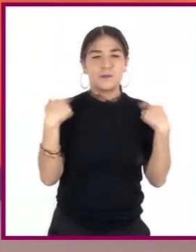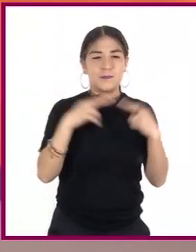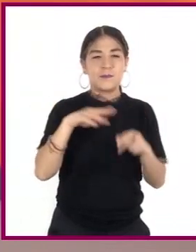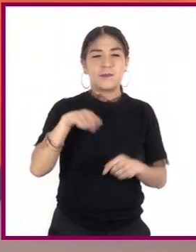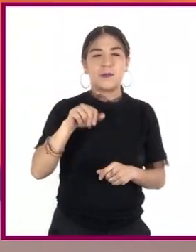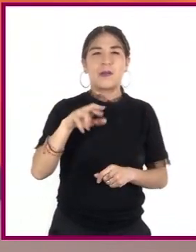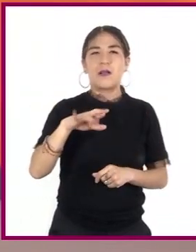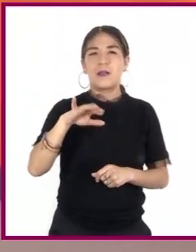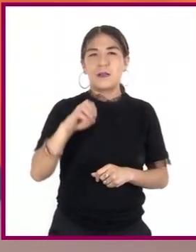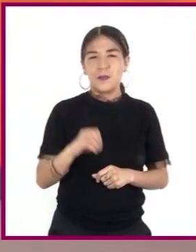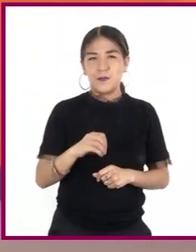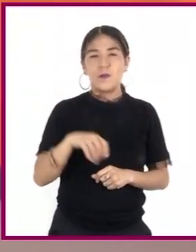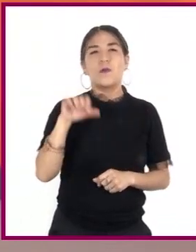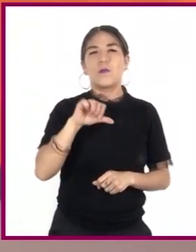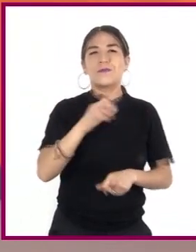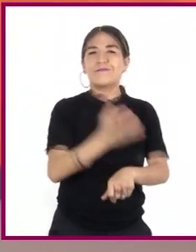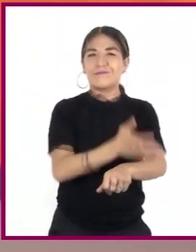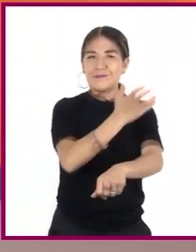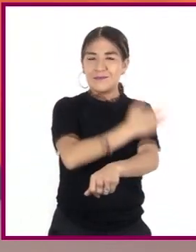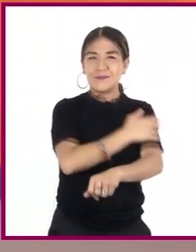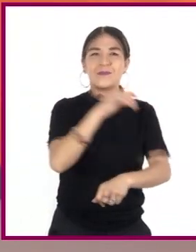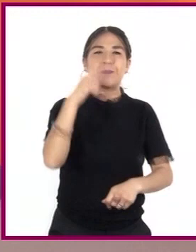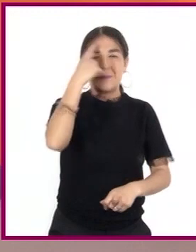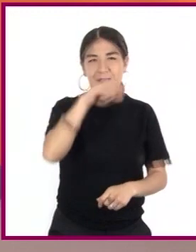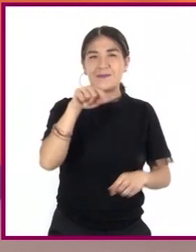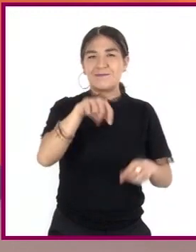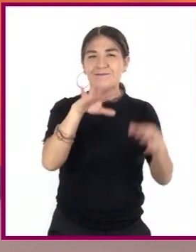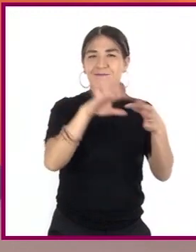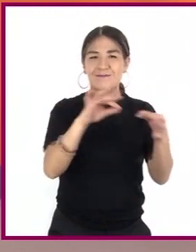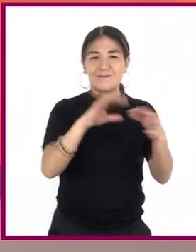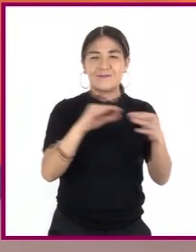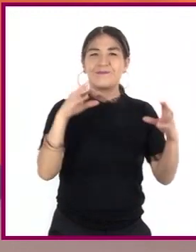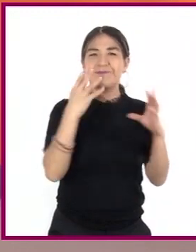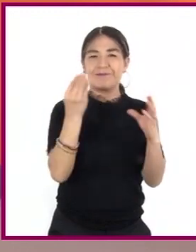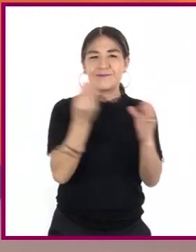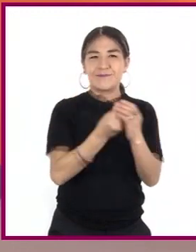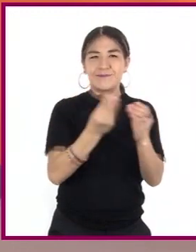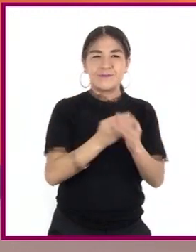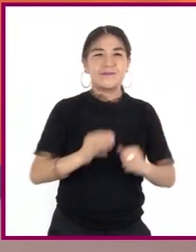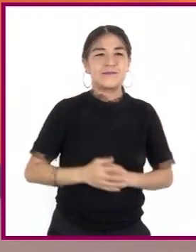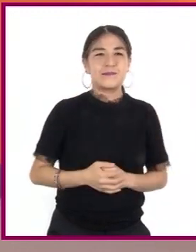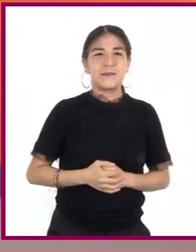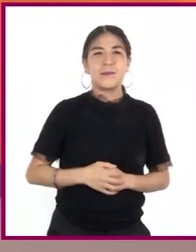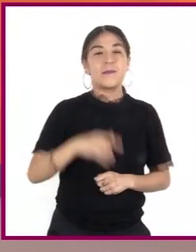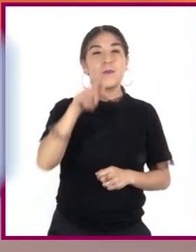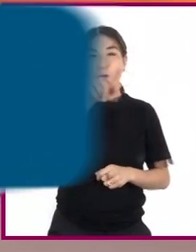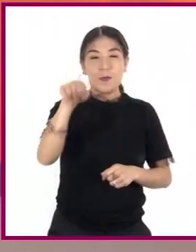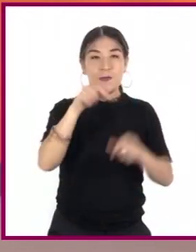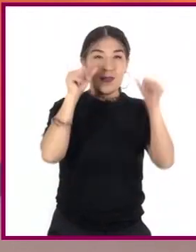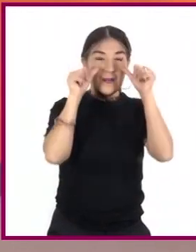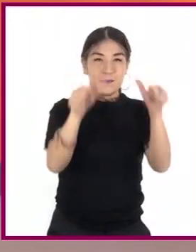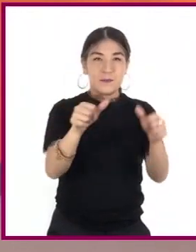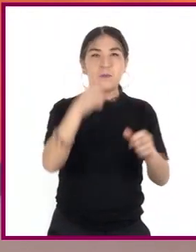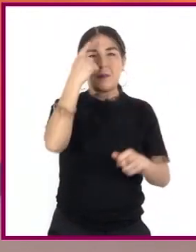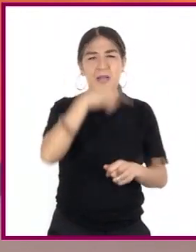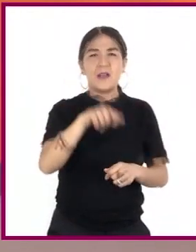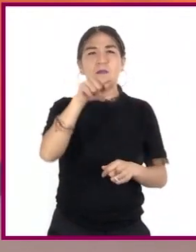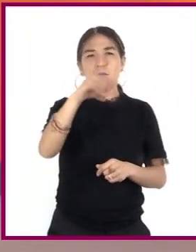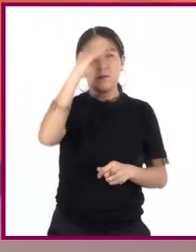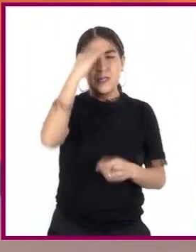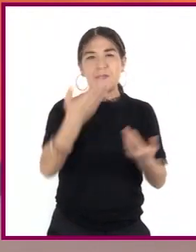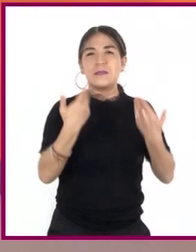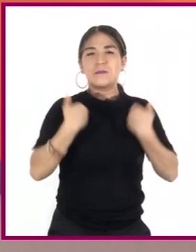Prieto Hernández y los acompañaré en esta sesión. Estén atentas y atentos para reflexionar y comprender